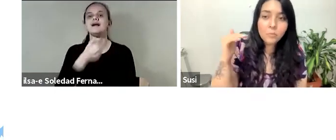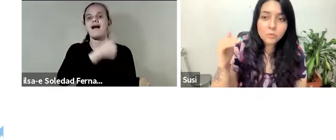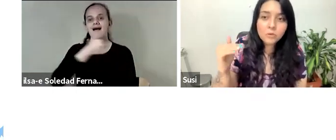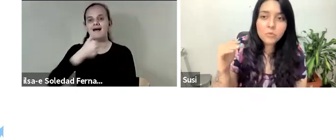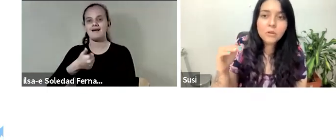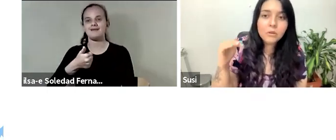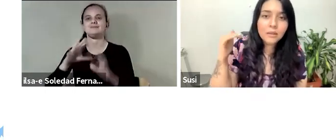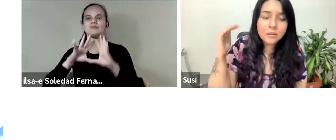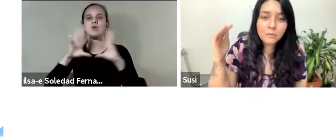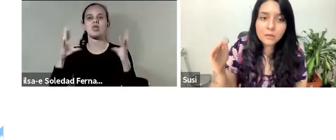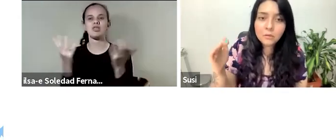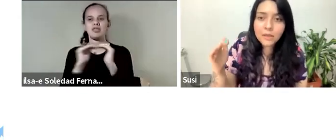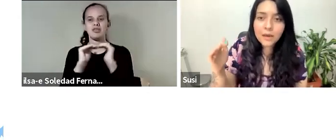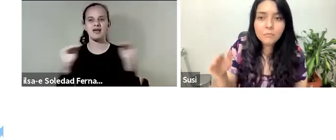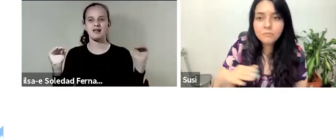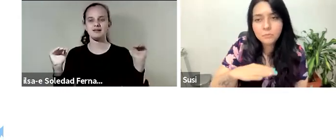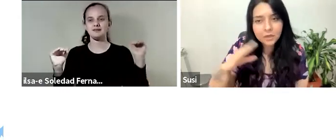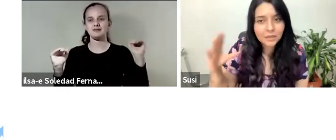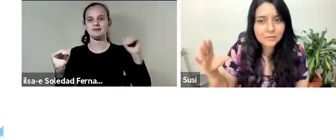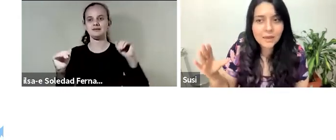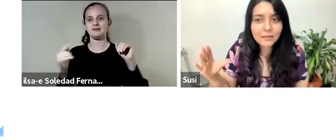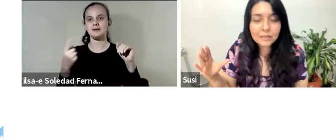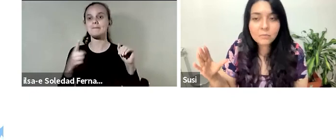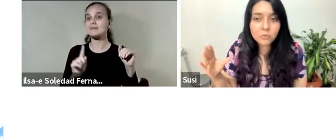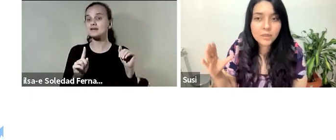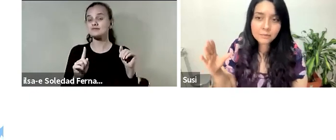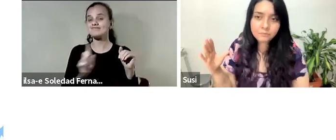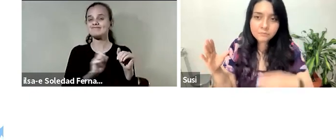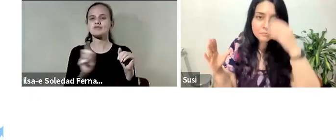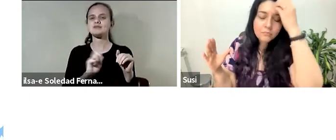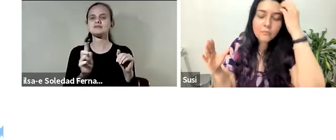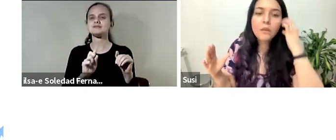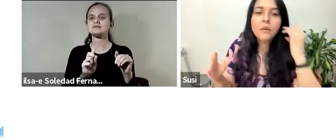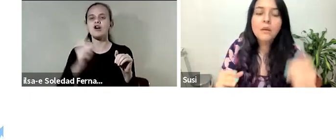WCAG 2.1 hasta el nivel AA porque es el estándar mundial.